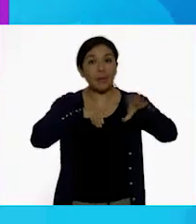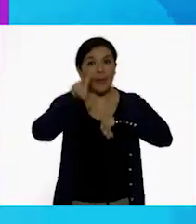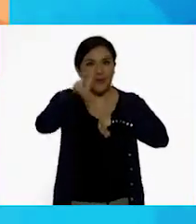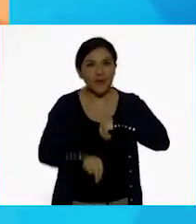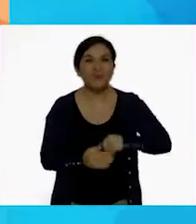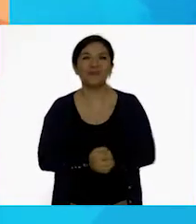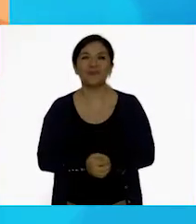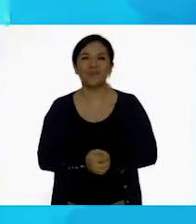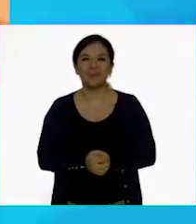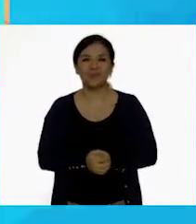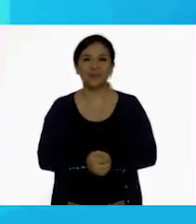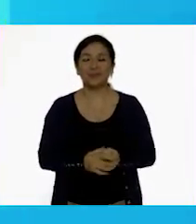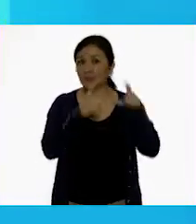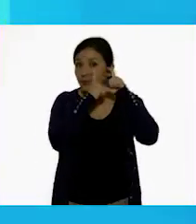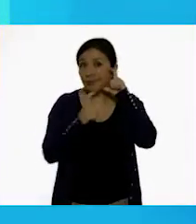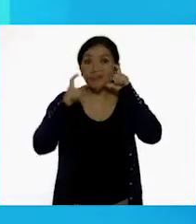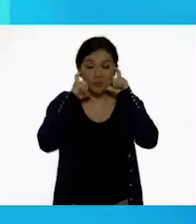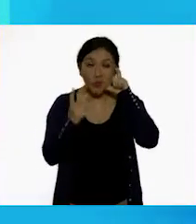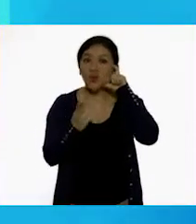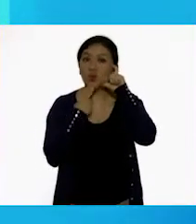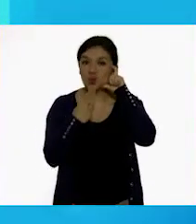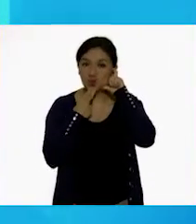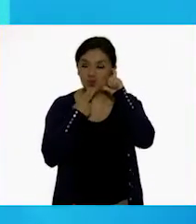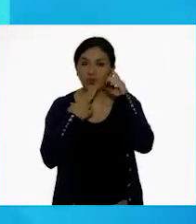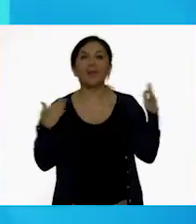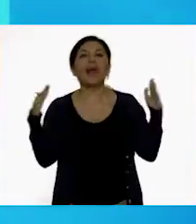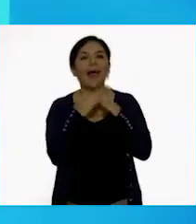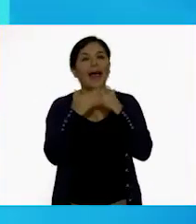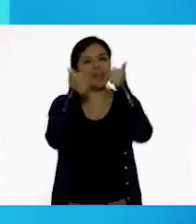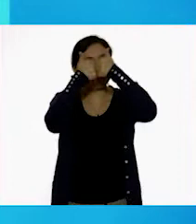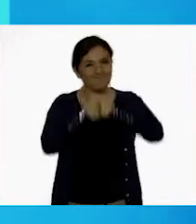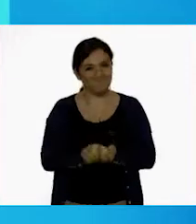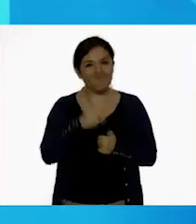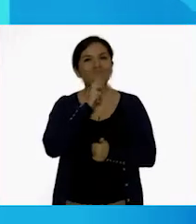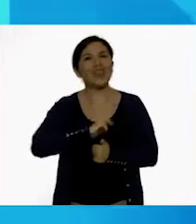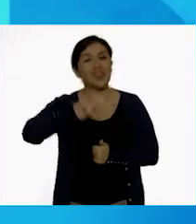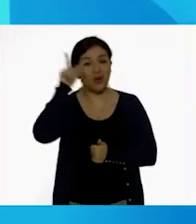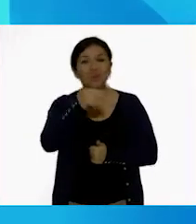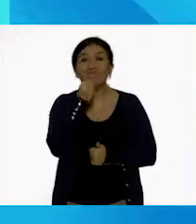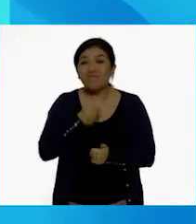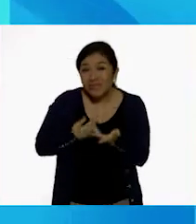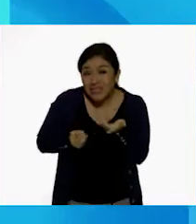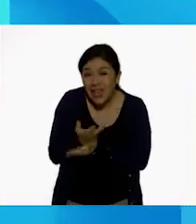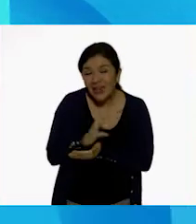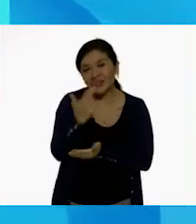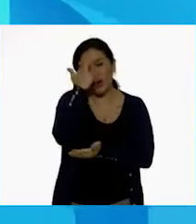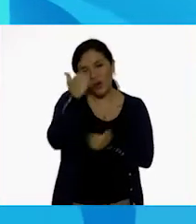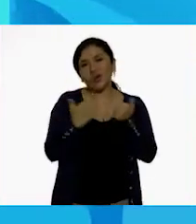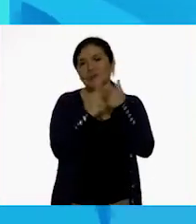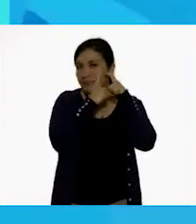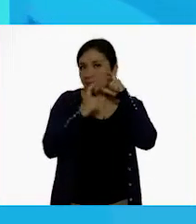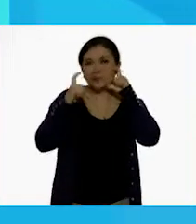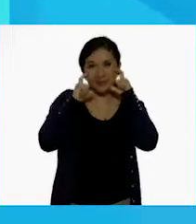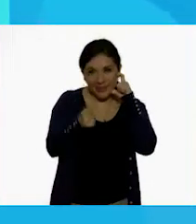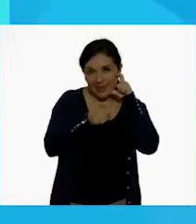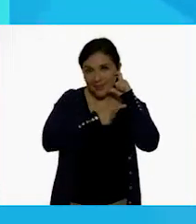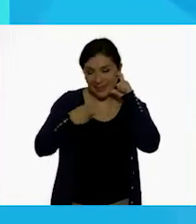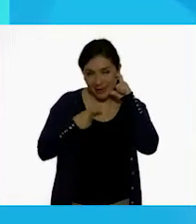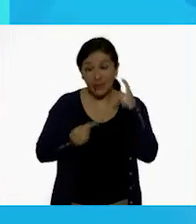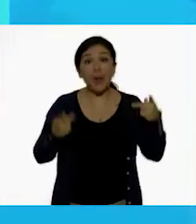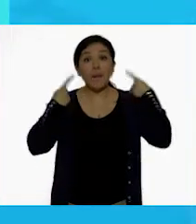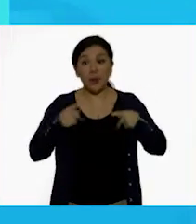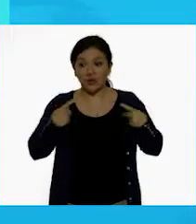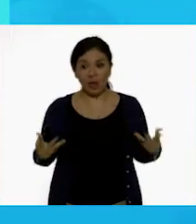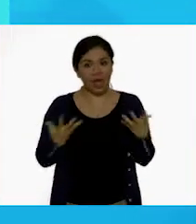contagiarnos. Utiliza cubrebocas, no salgas de casa. Si tienes que hacerlo, recuerda que es obligatorio utilizarlo. Mantén